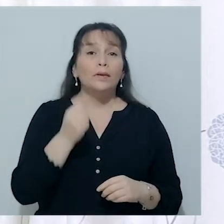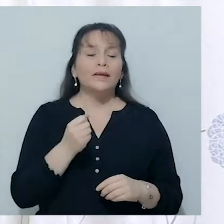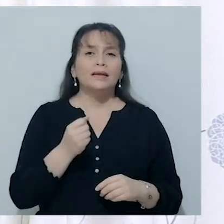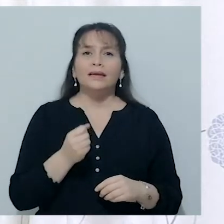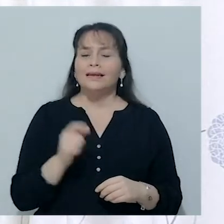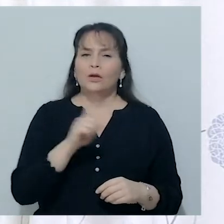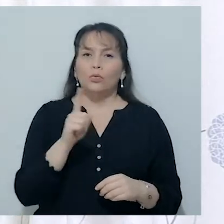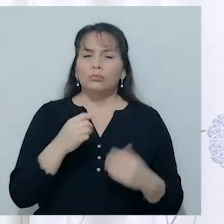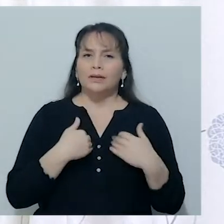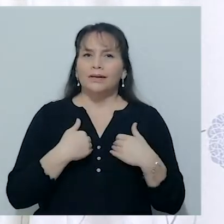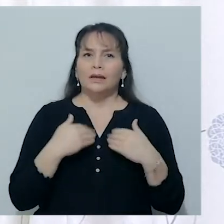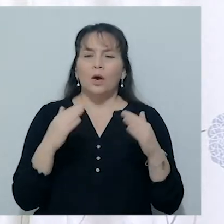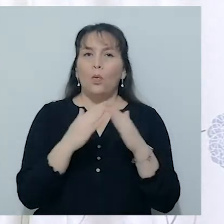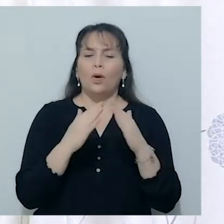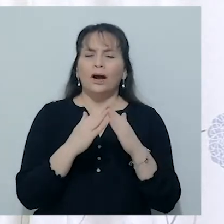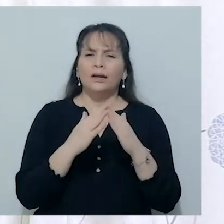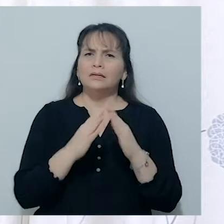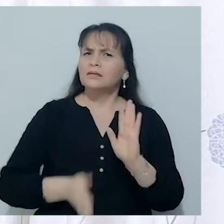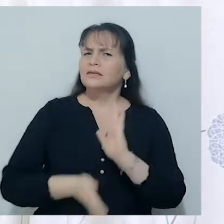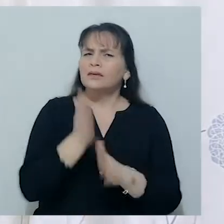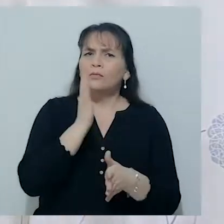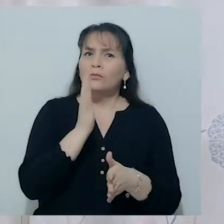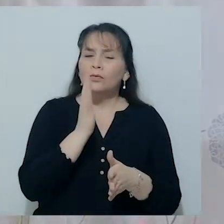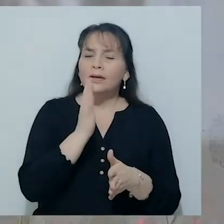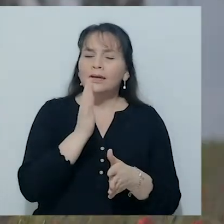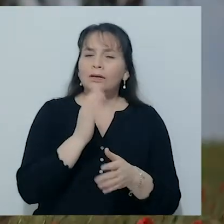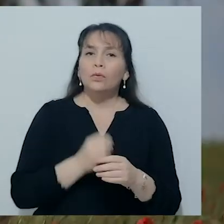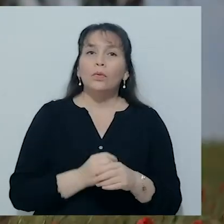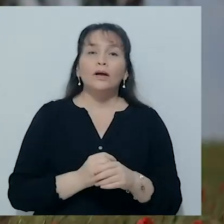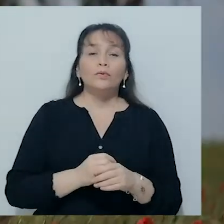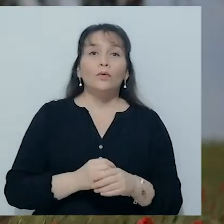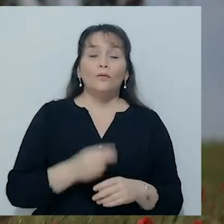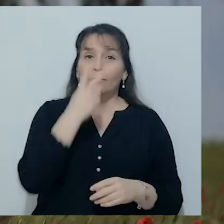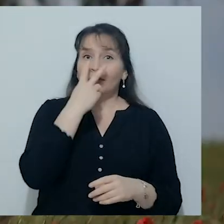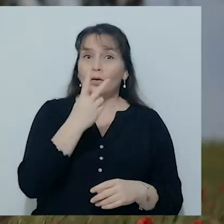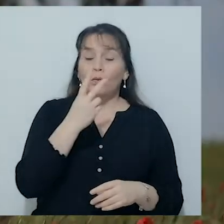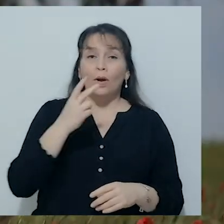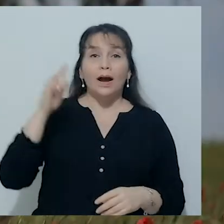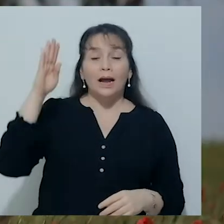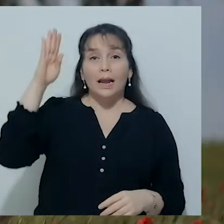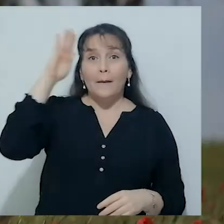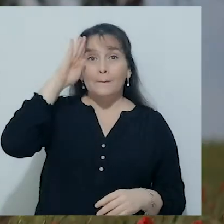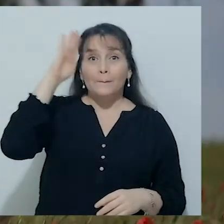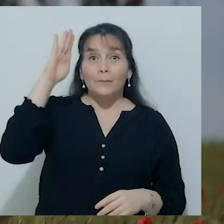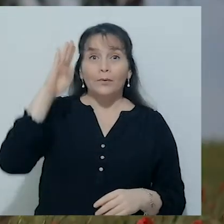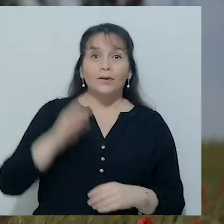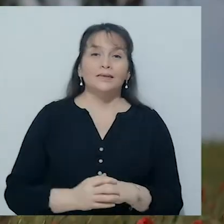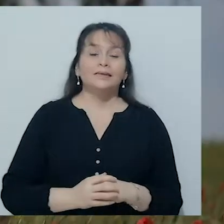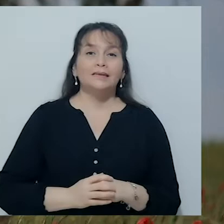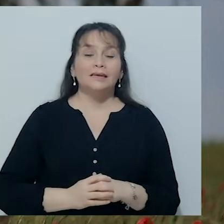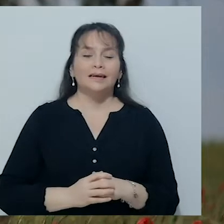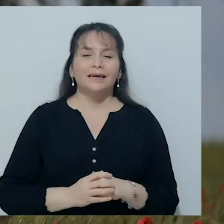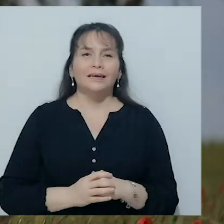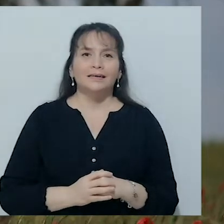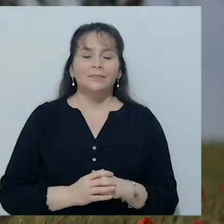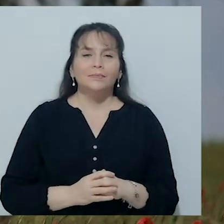la policía le traía la noticia de que había heredado 6 millones de dólares. Un hombre sin hogar que vivía